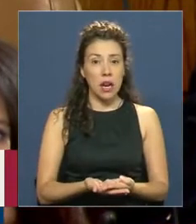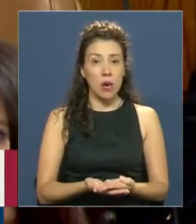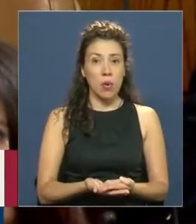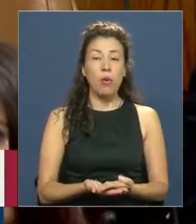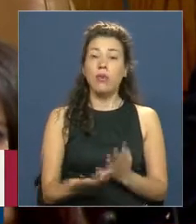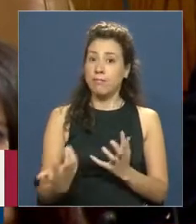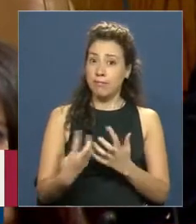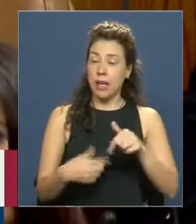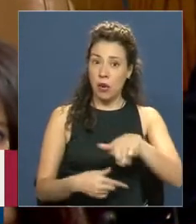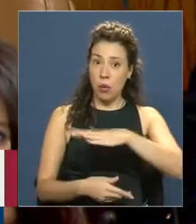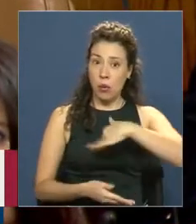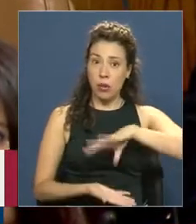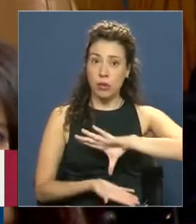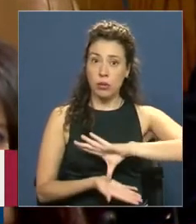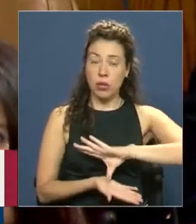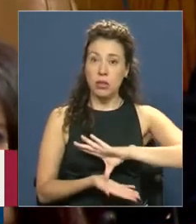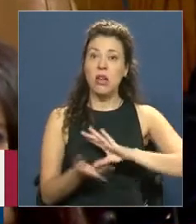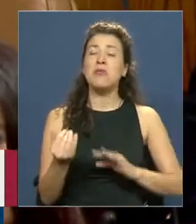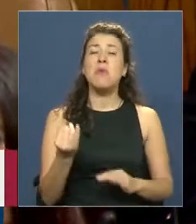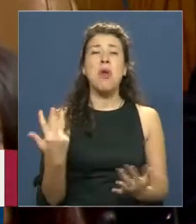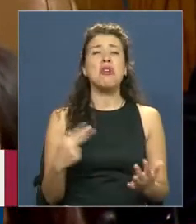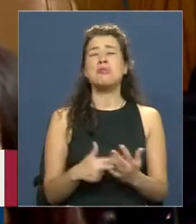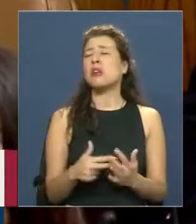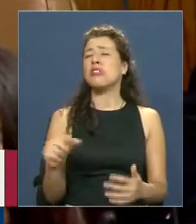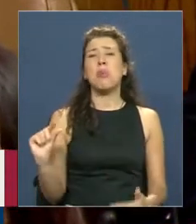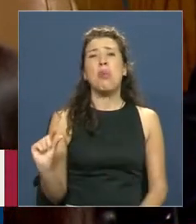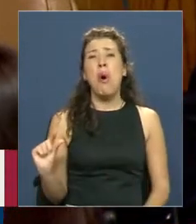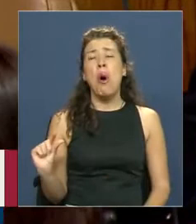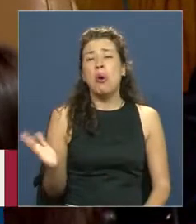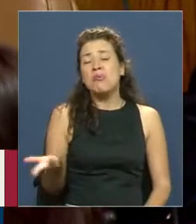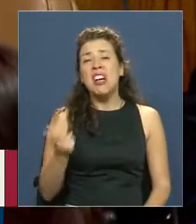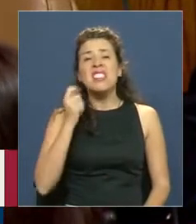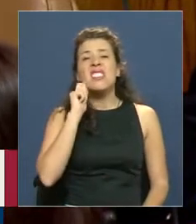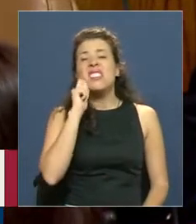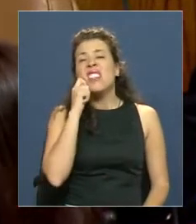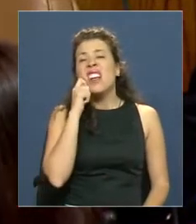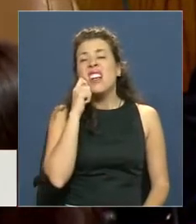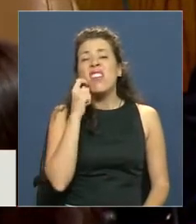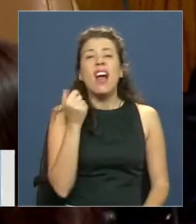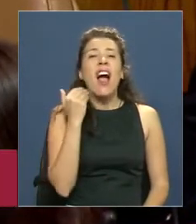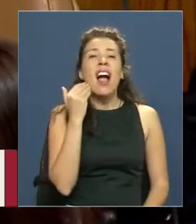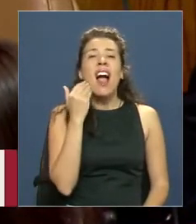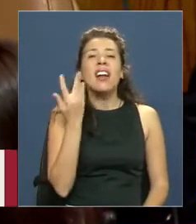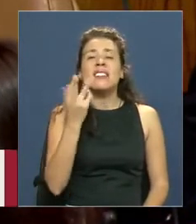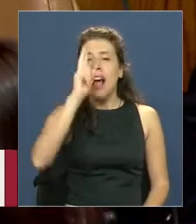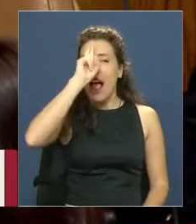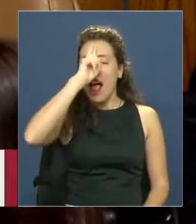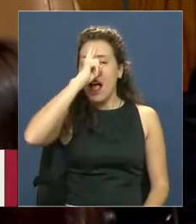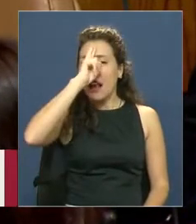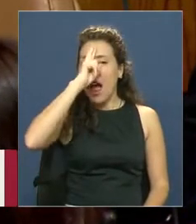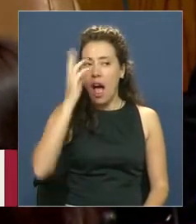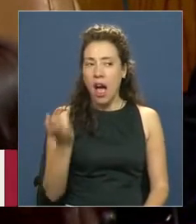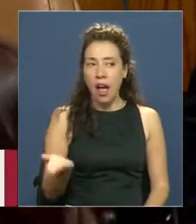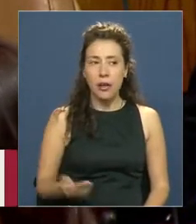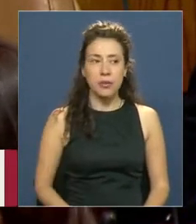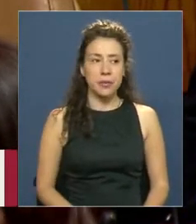coexisten en nuestro país son un número pequeño y por lo tanto constituyen un grupo casi raro, por así decirlo.